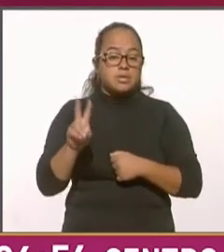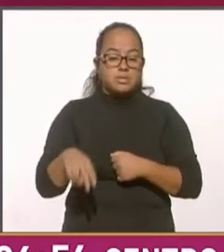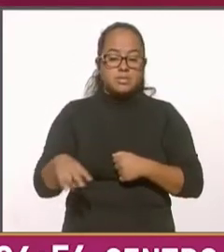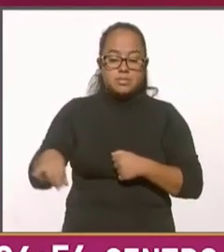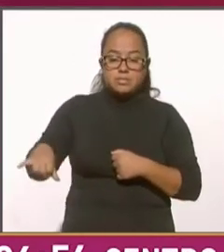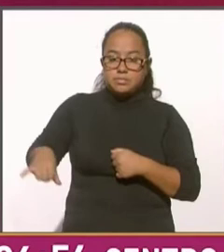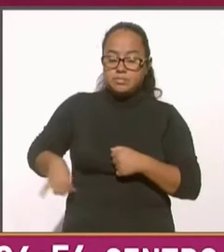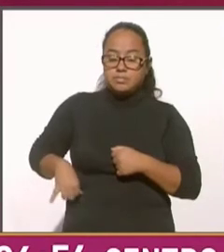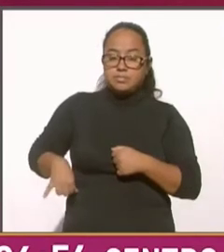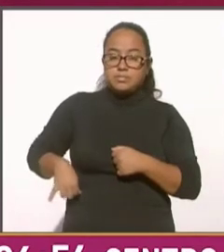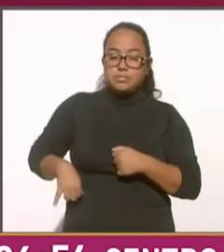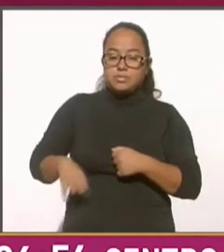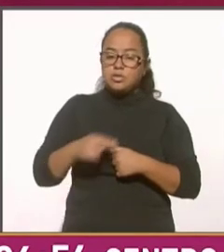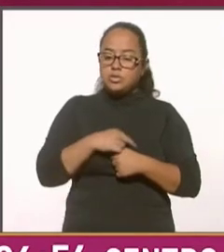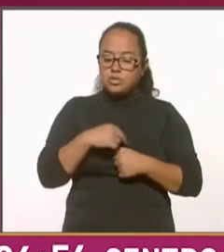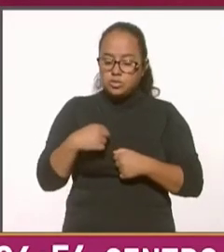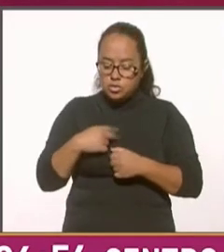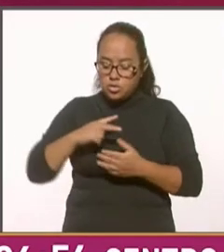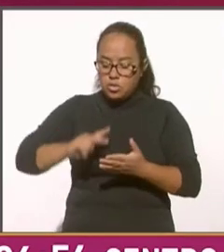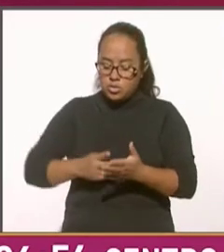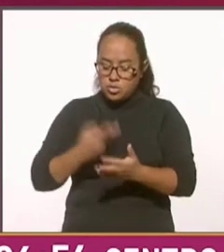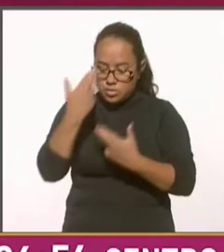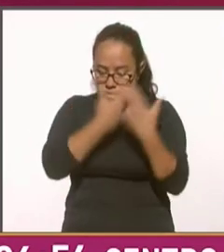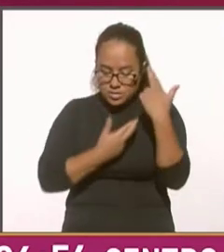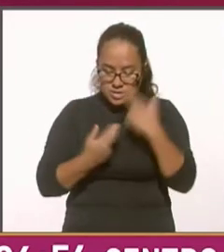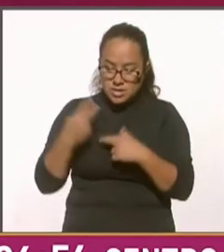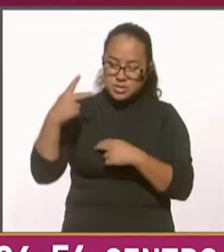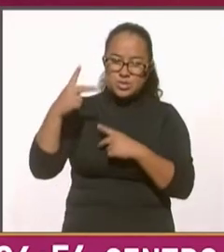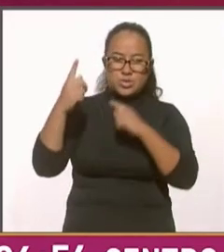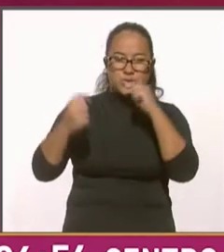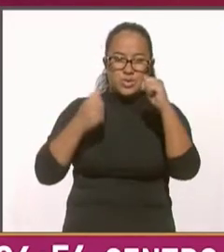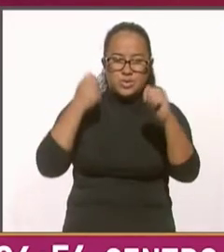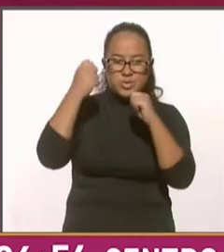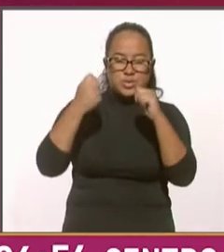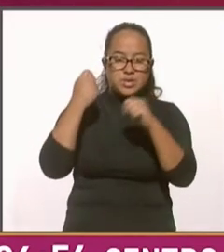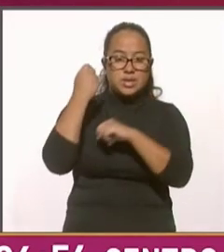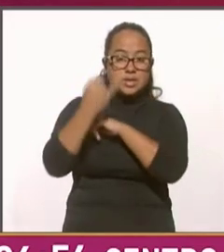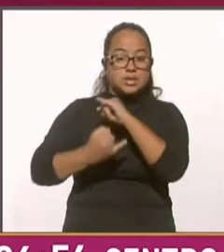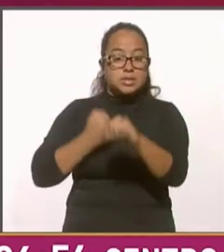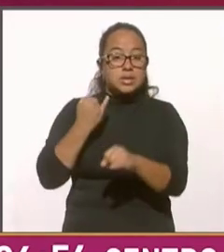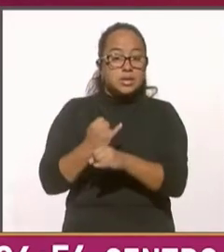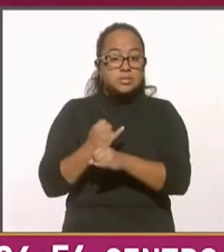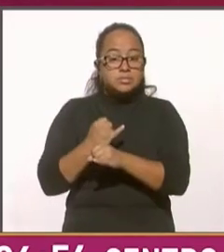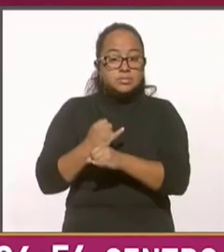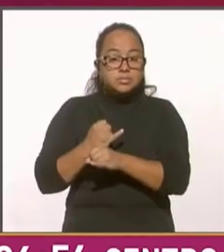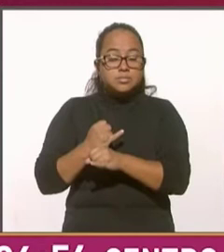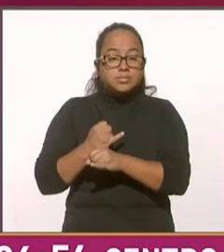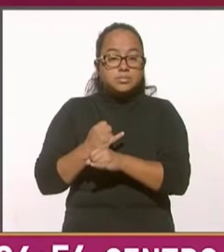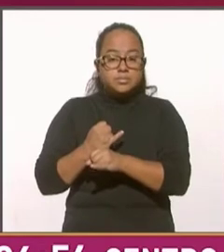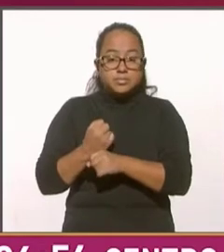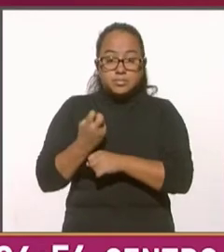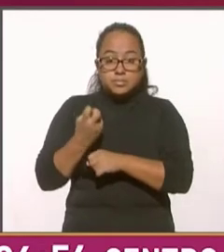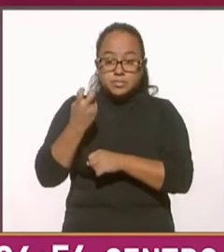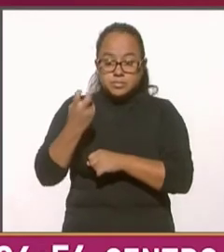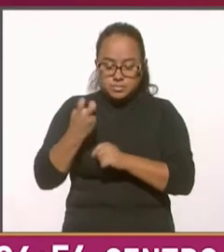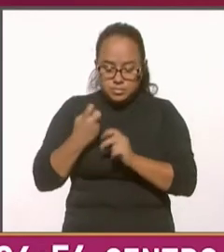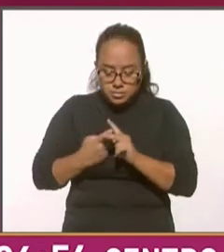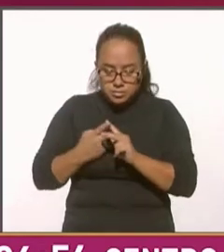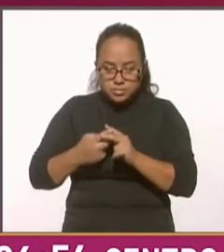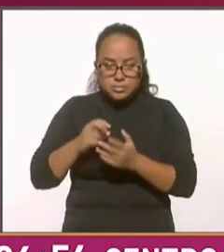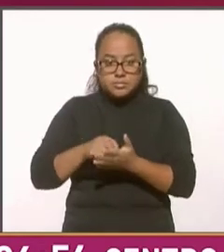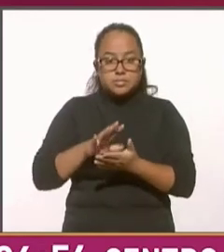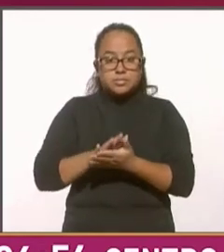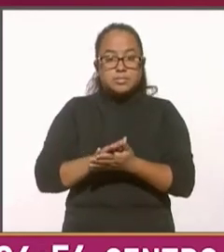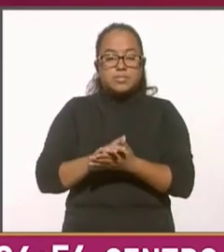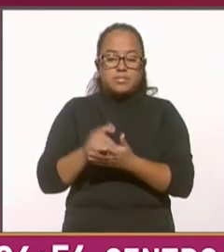es, si revisamos nuevamente los turistas internacionales, estas son las cifras nuevamente